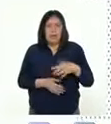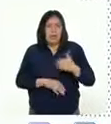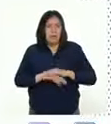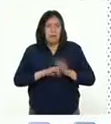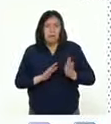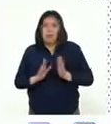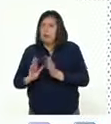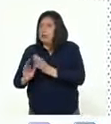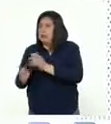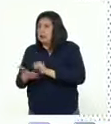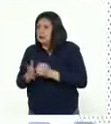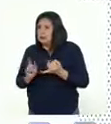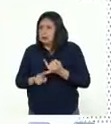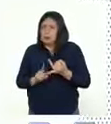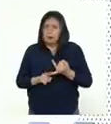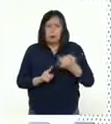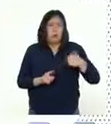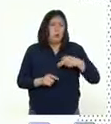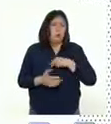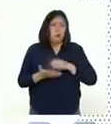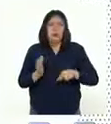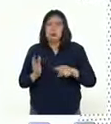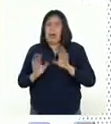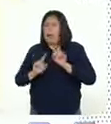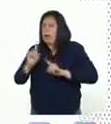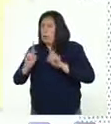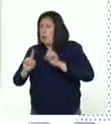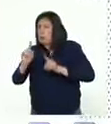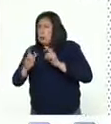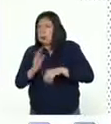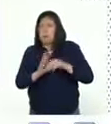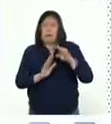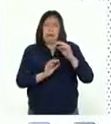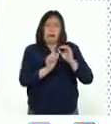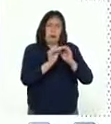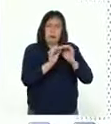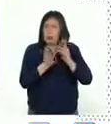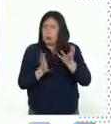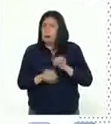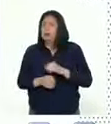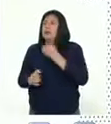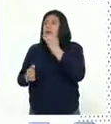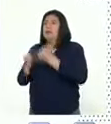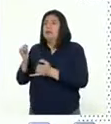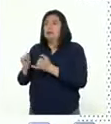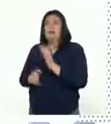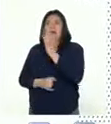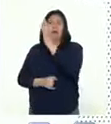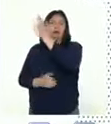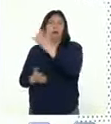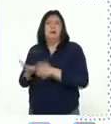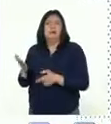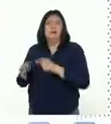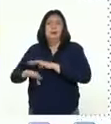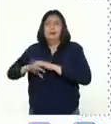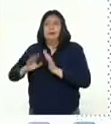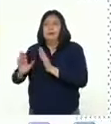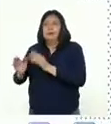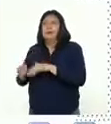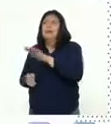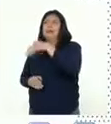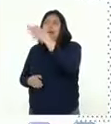¿Existen planes? ¿Hemos tomado alguna medida? Y finalmente, por el futuro. ¿Qué